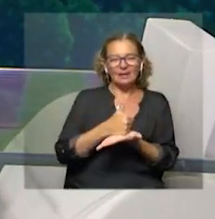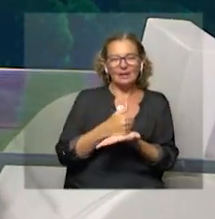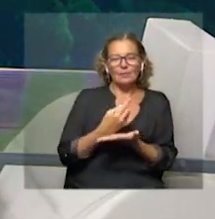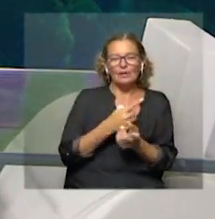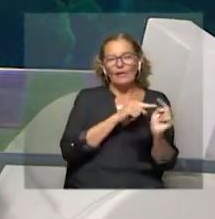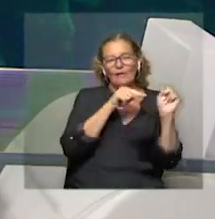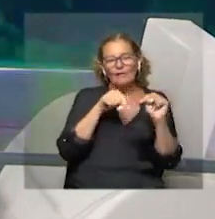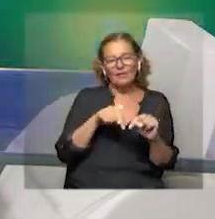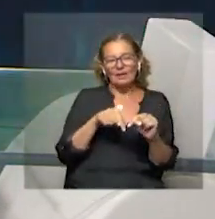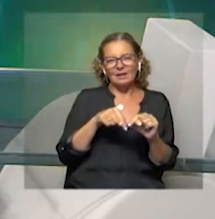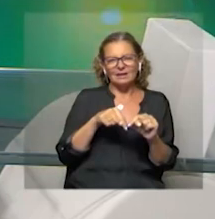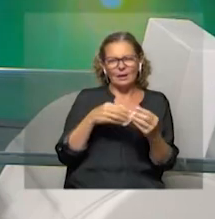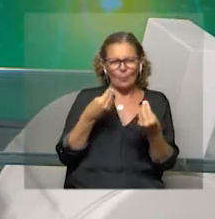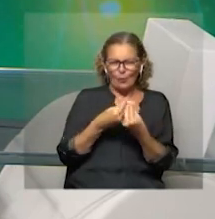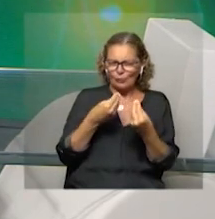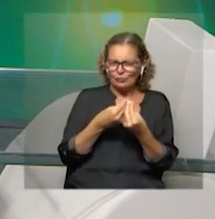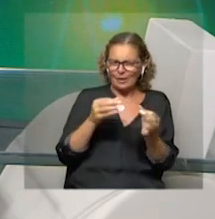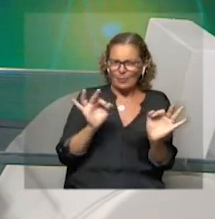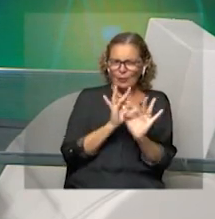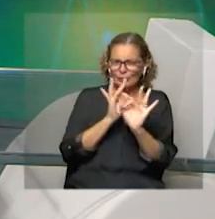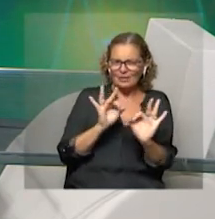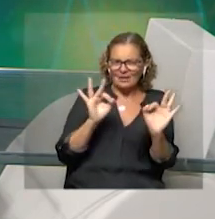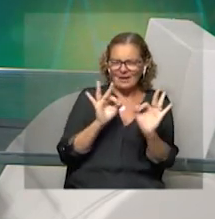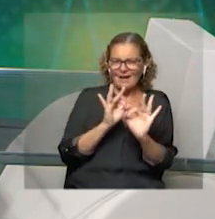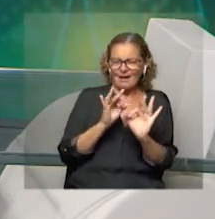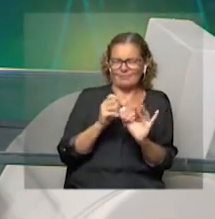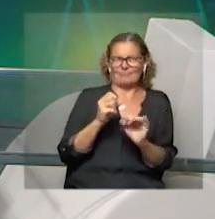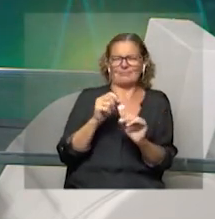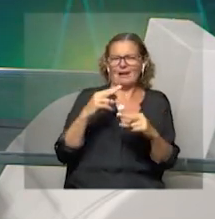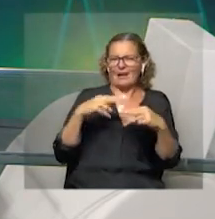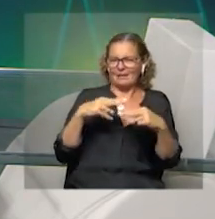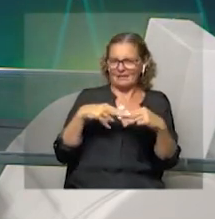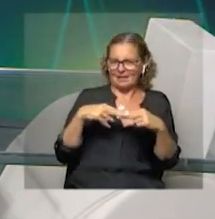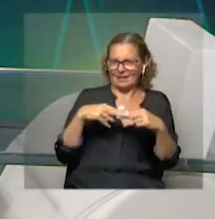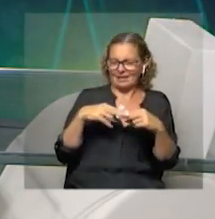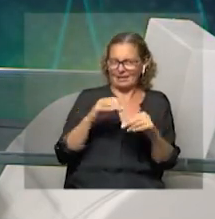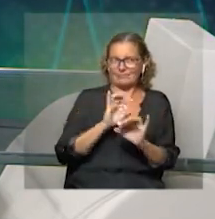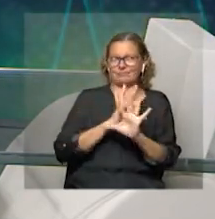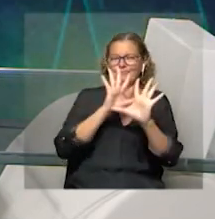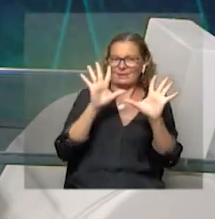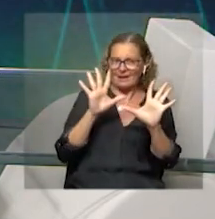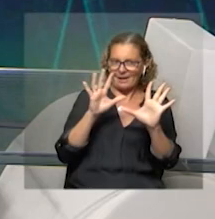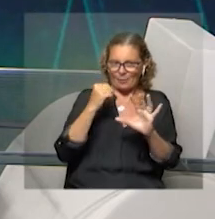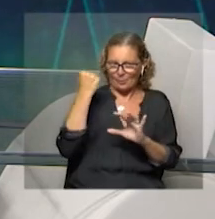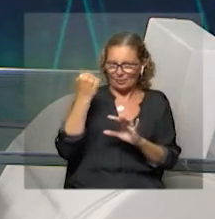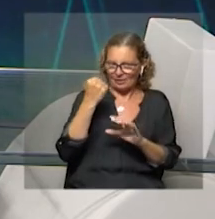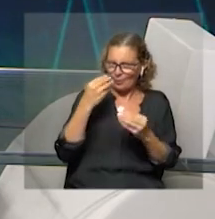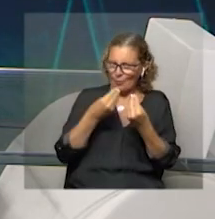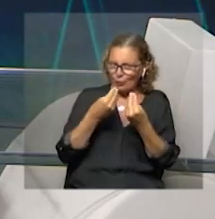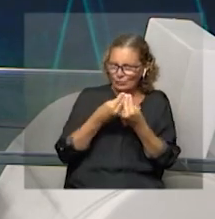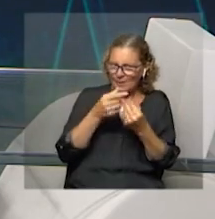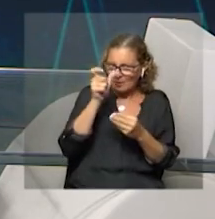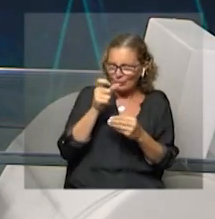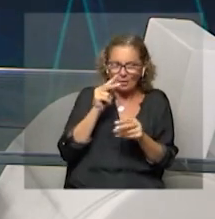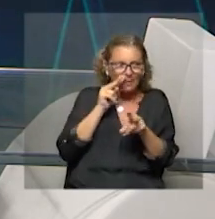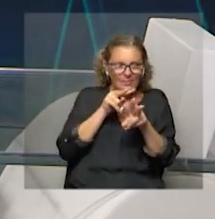porque viene sacando hit tema tras tema tiene una repercusión en redes y en las plataformas increíbles con muchos seguidores y seguidoras